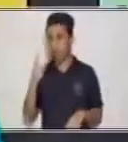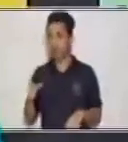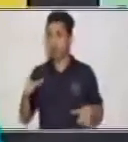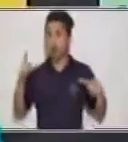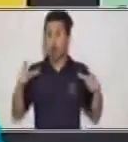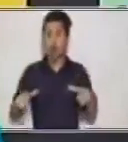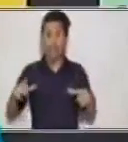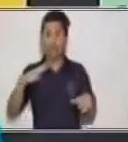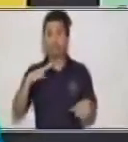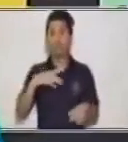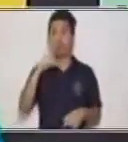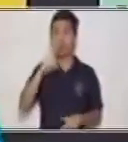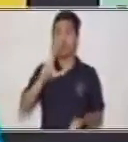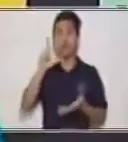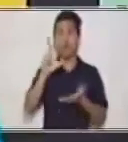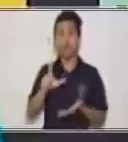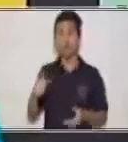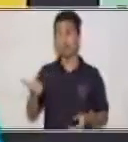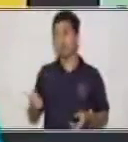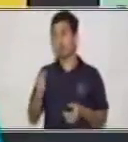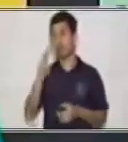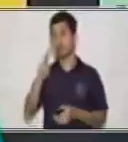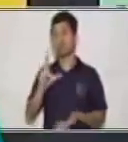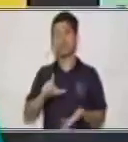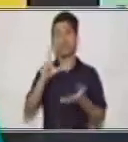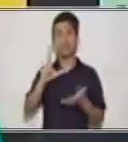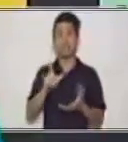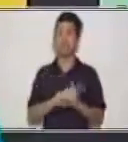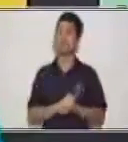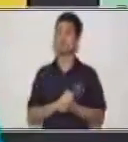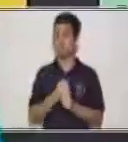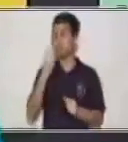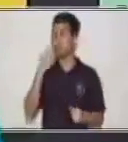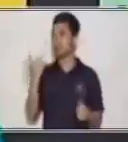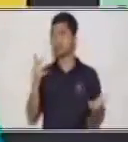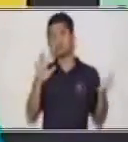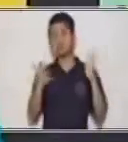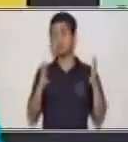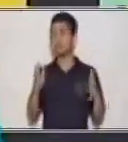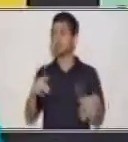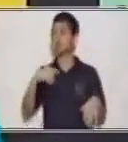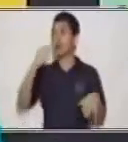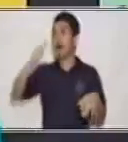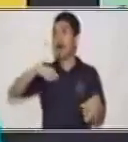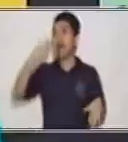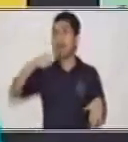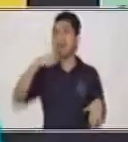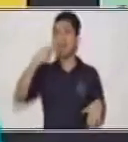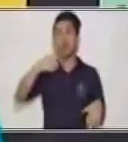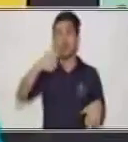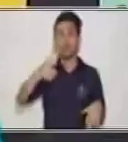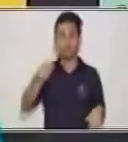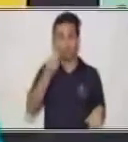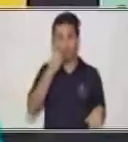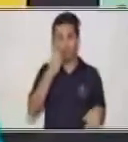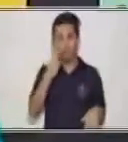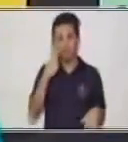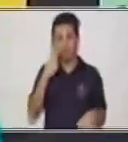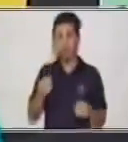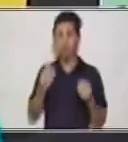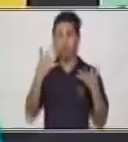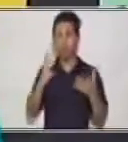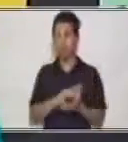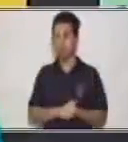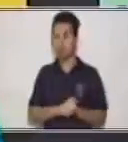1 litro, 2 litros, y esto nos sirve para calcular qué cantidad, por ejemplo, de caldo vamos a hacer, ¿verdad? Si en